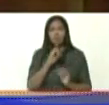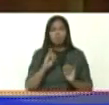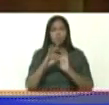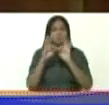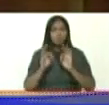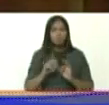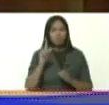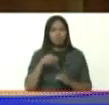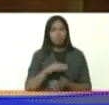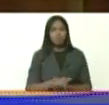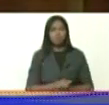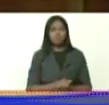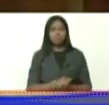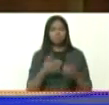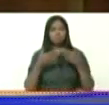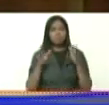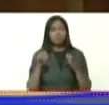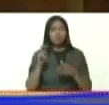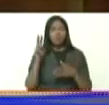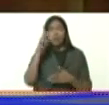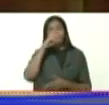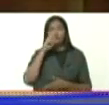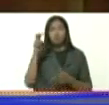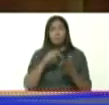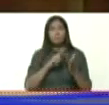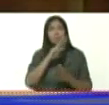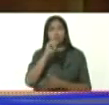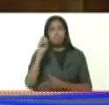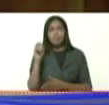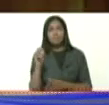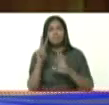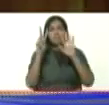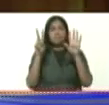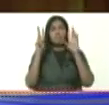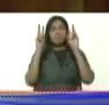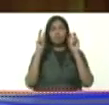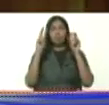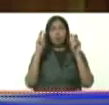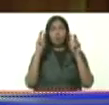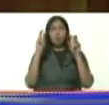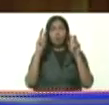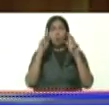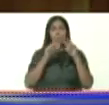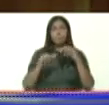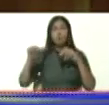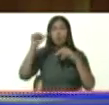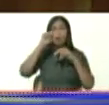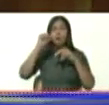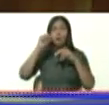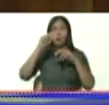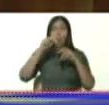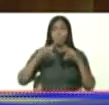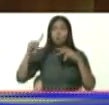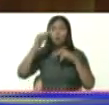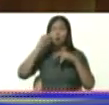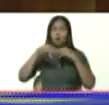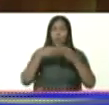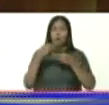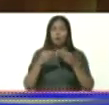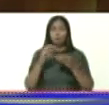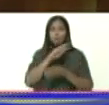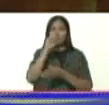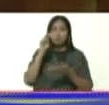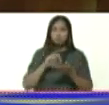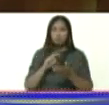estamos abriendo para el año 2020 7 nuevos posgrados de oftalmología en diferentes estados a nivel nacional y además estamos